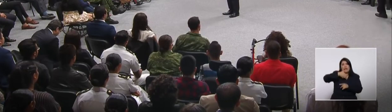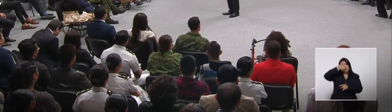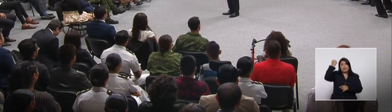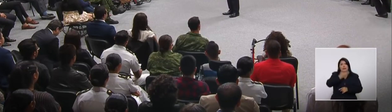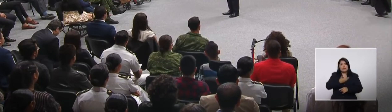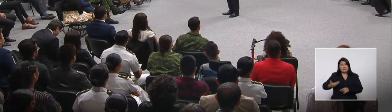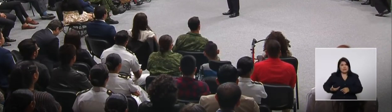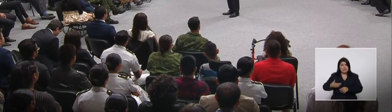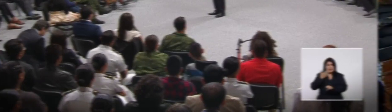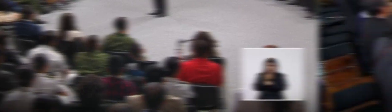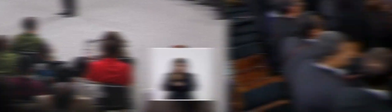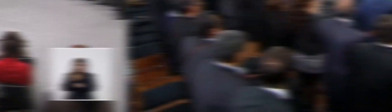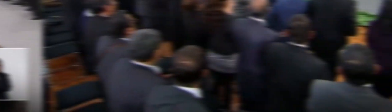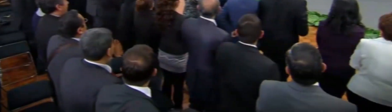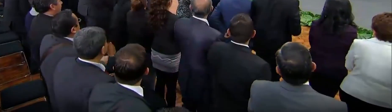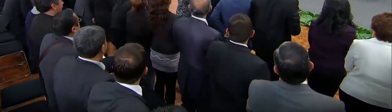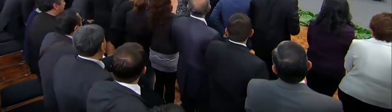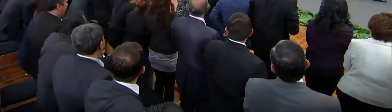la presidencia.